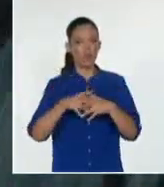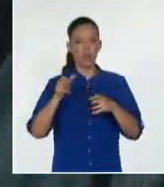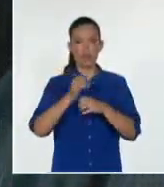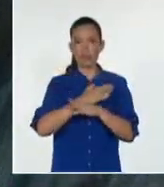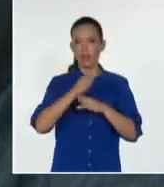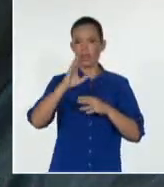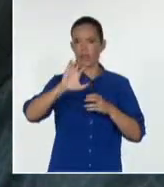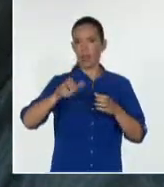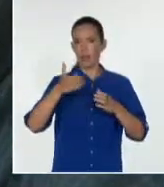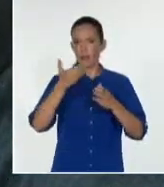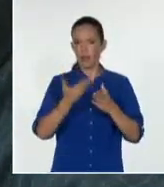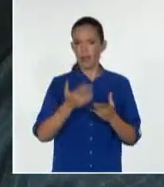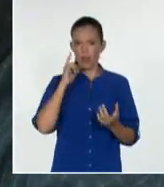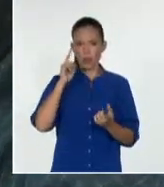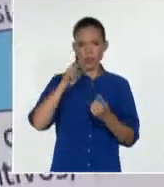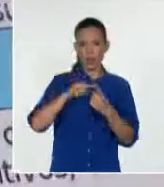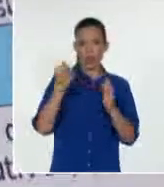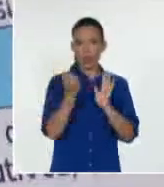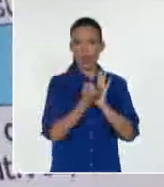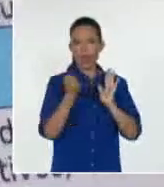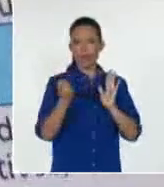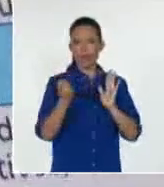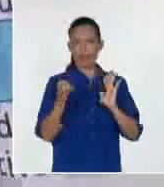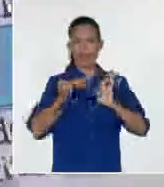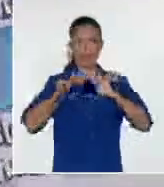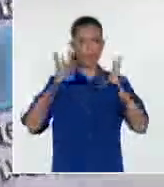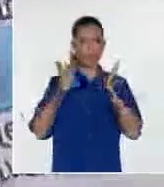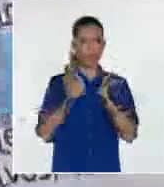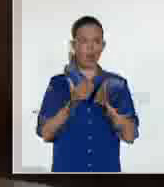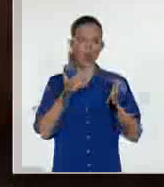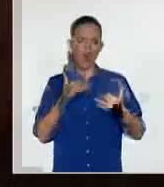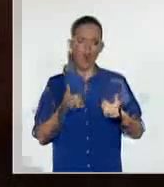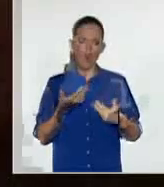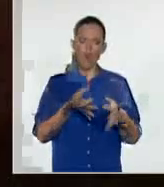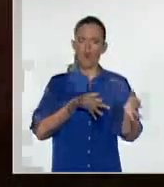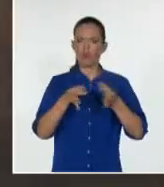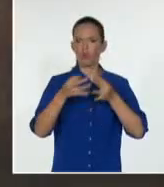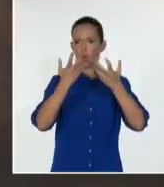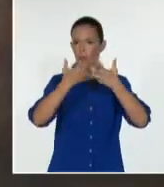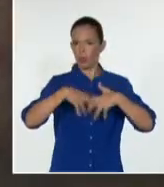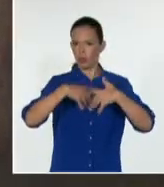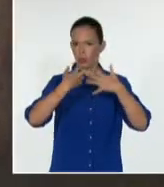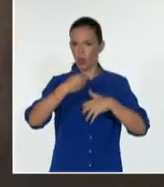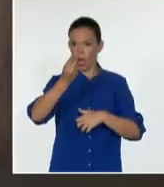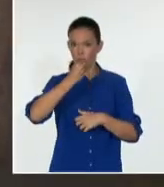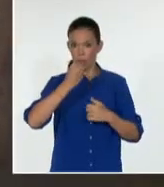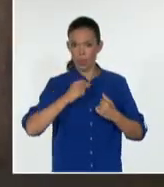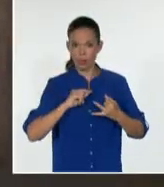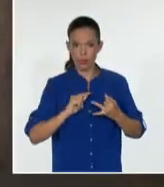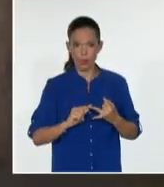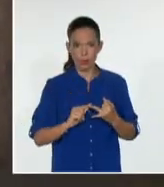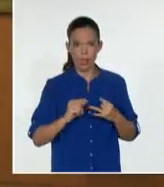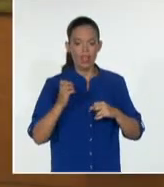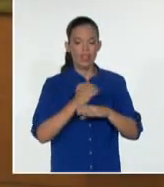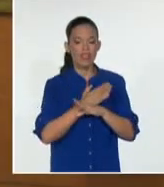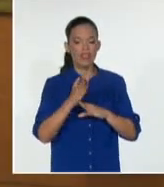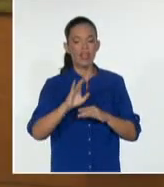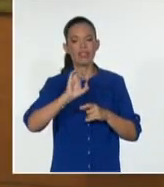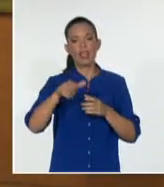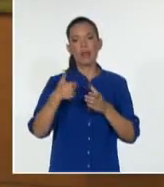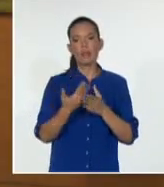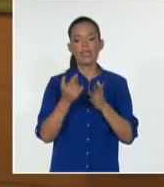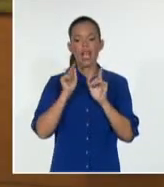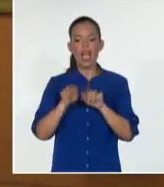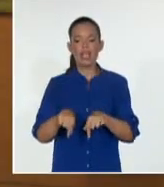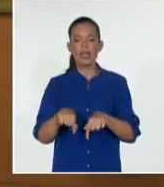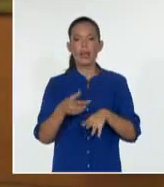punto de vista de garantizar los insumos eh Cómo marcha la producción de alimentos estamos evaluando empresas con pérdidas con